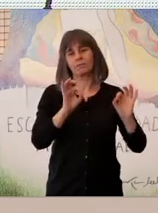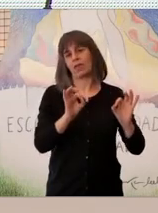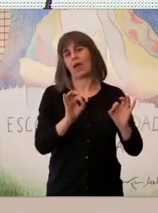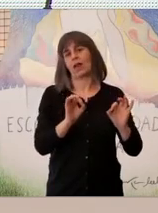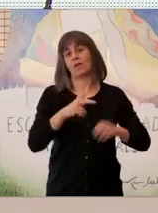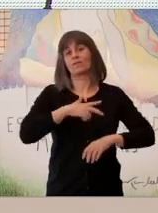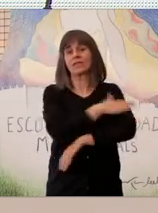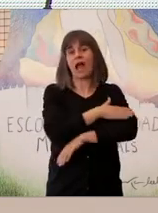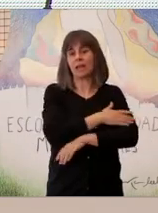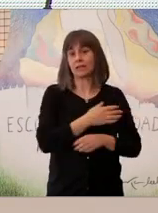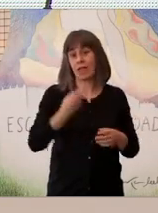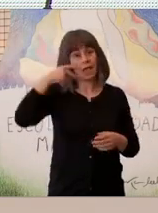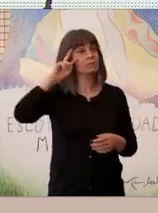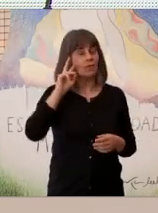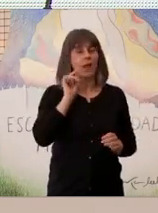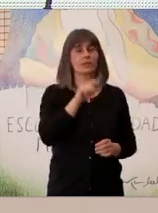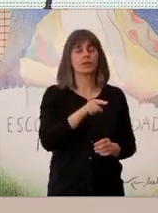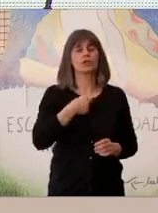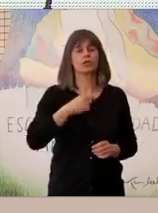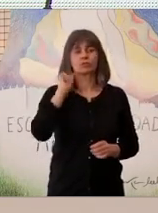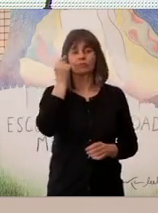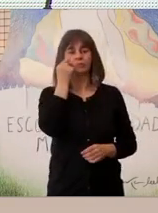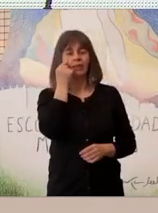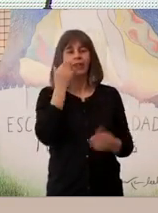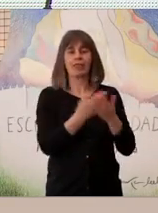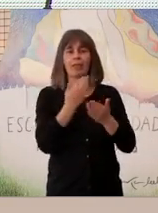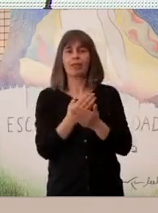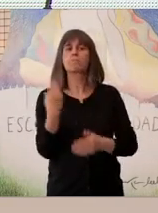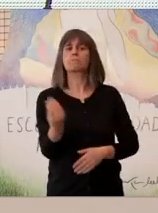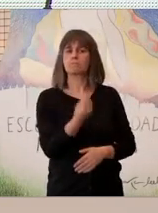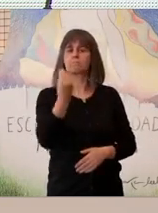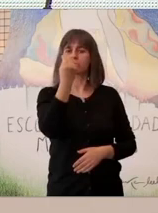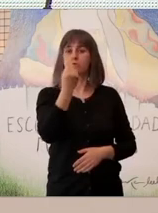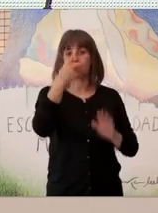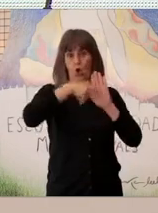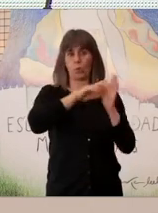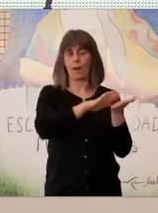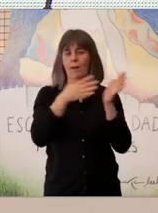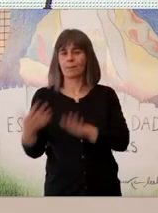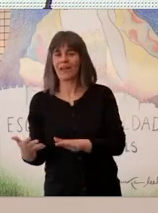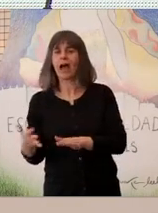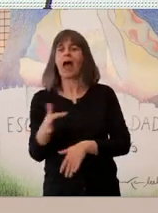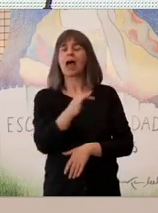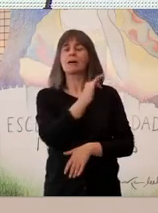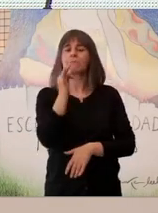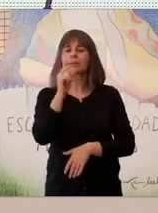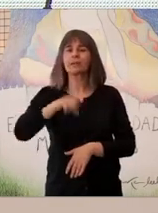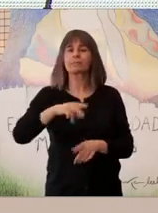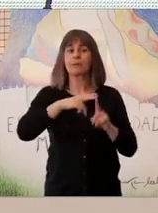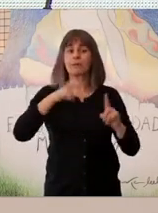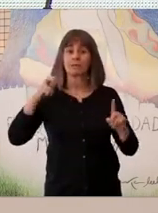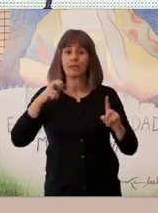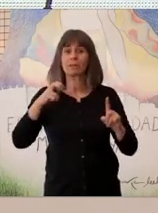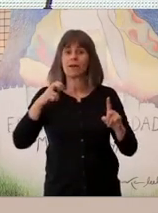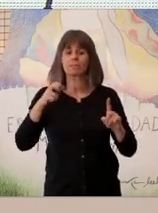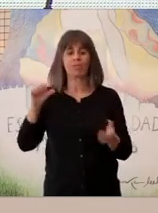advierto que cada día mejoramos más, no solamente en la aplicación de la norma, sino en esa perspectiva, poniendo el centro a la